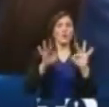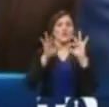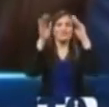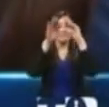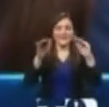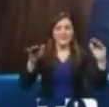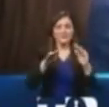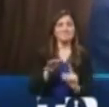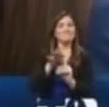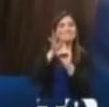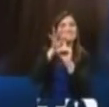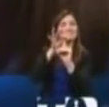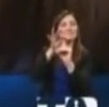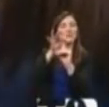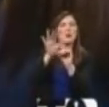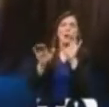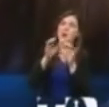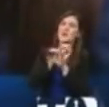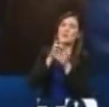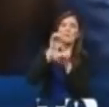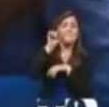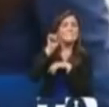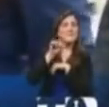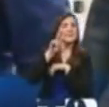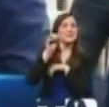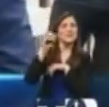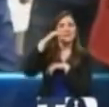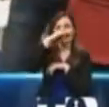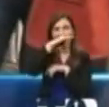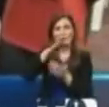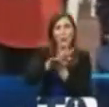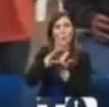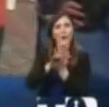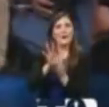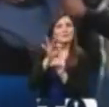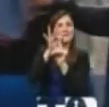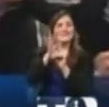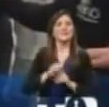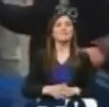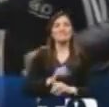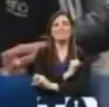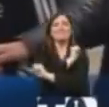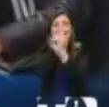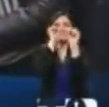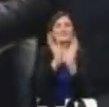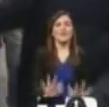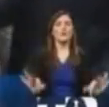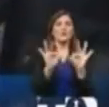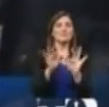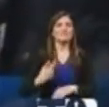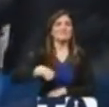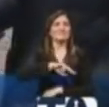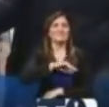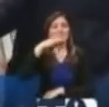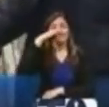Navidad especial. Van a venir aproximadamente 1.200 niños de escuelas especiales. Bueno, es una mañana importantísima para nosotros y